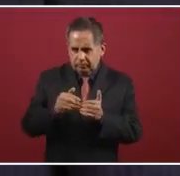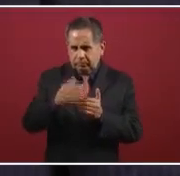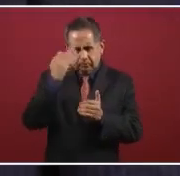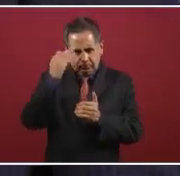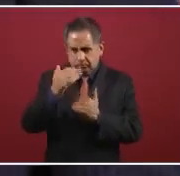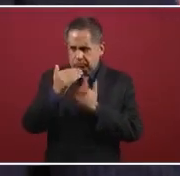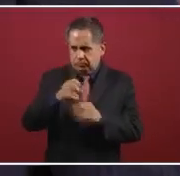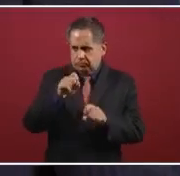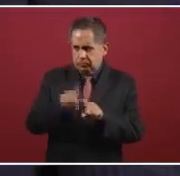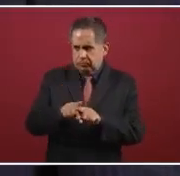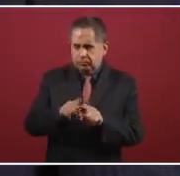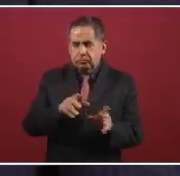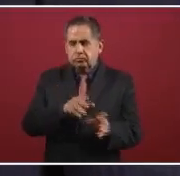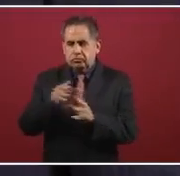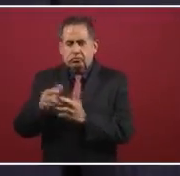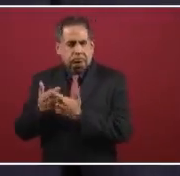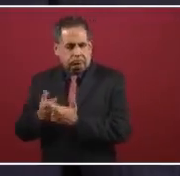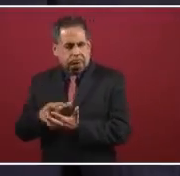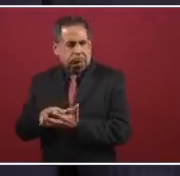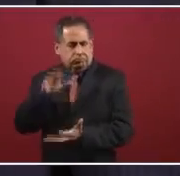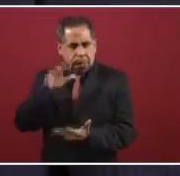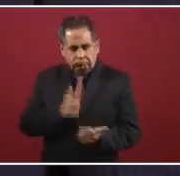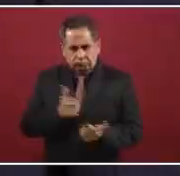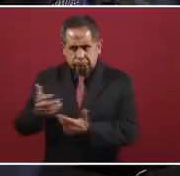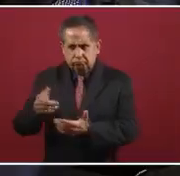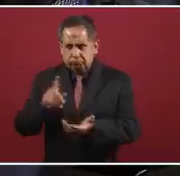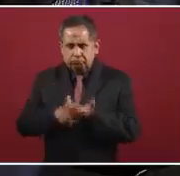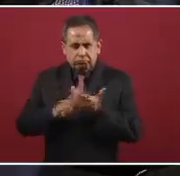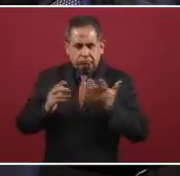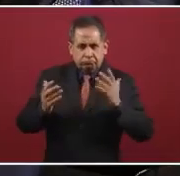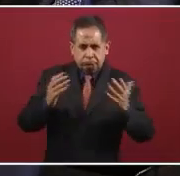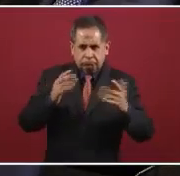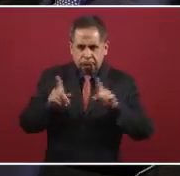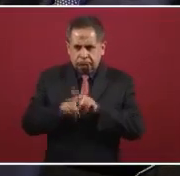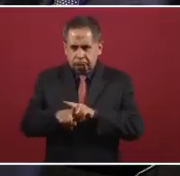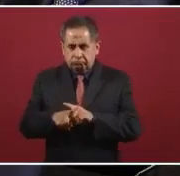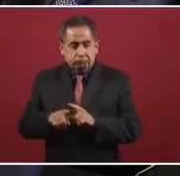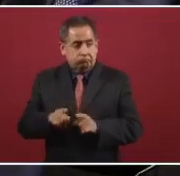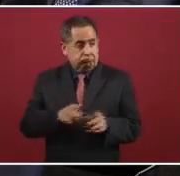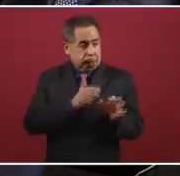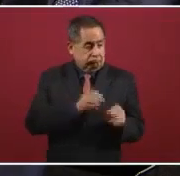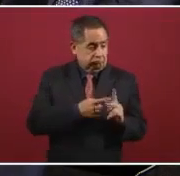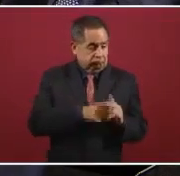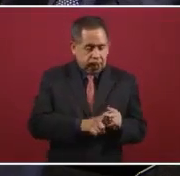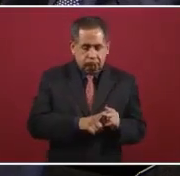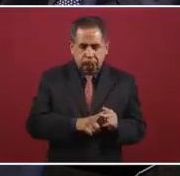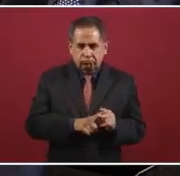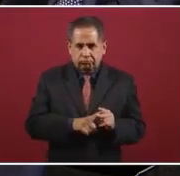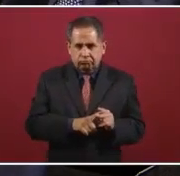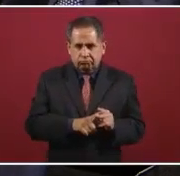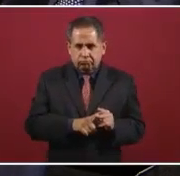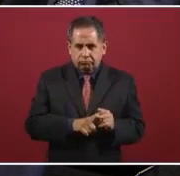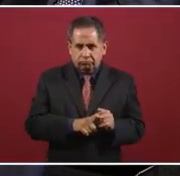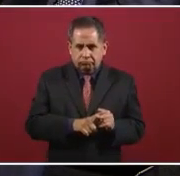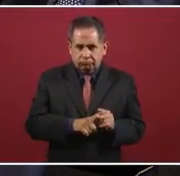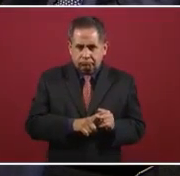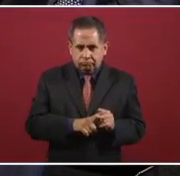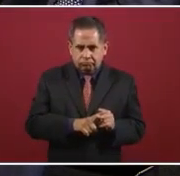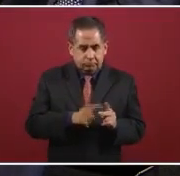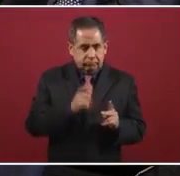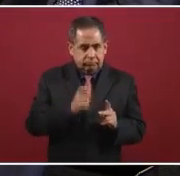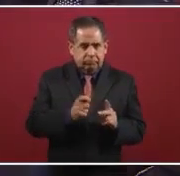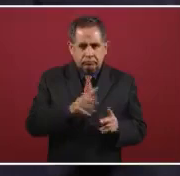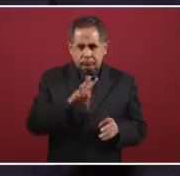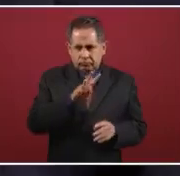plazo, solamente se amplió el volumen. Si consideramos el volumen original, se amplió,